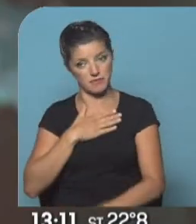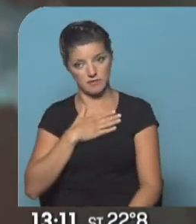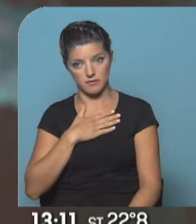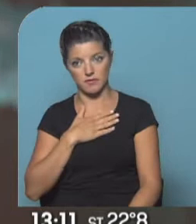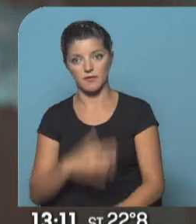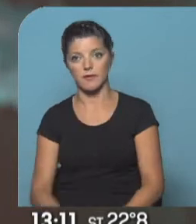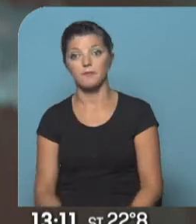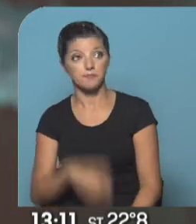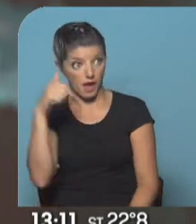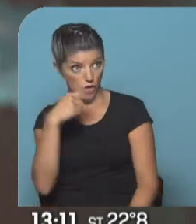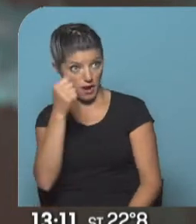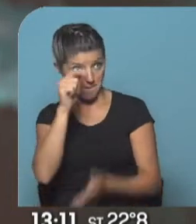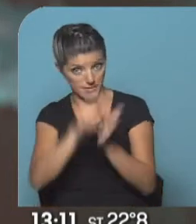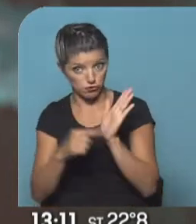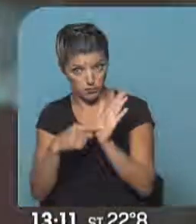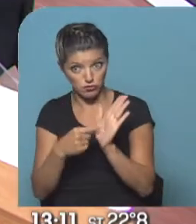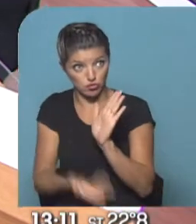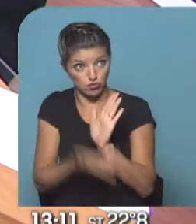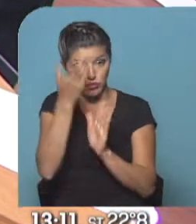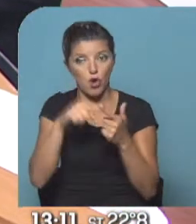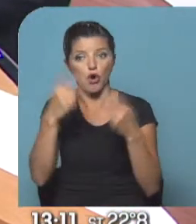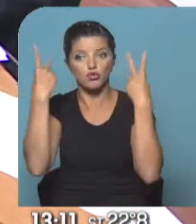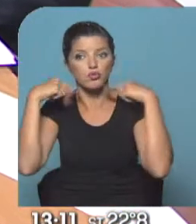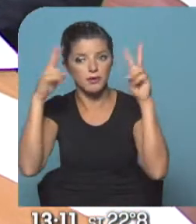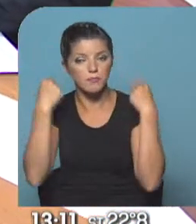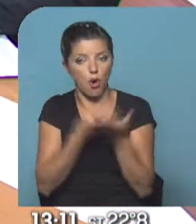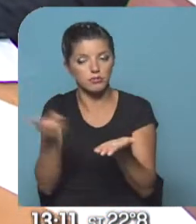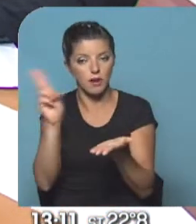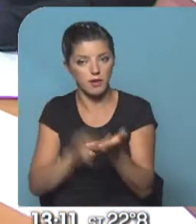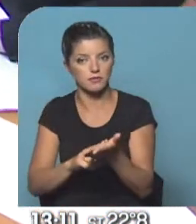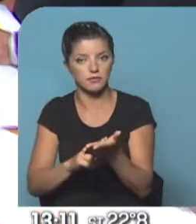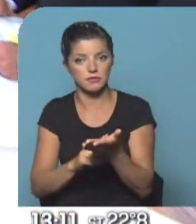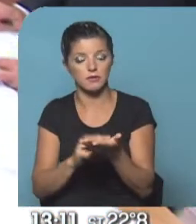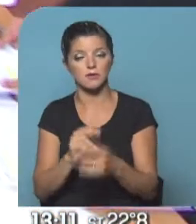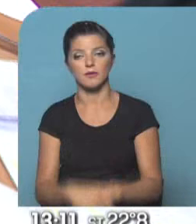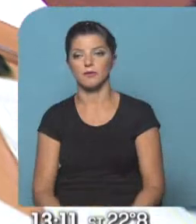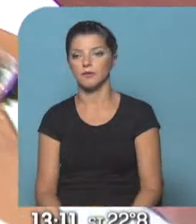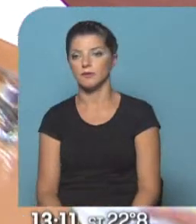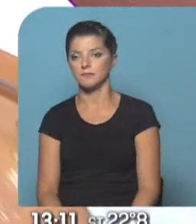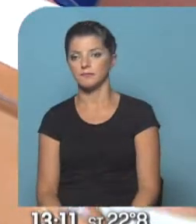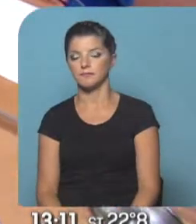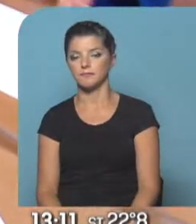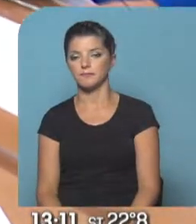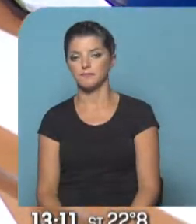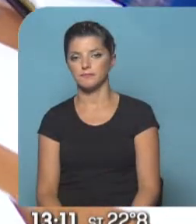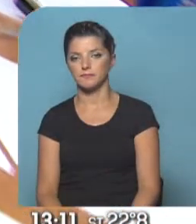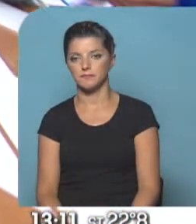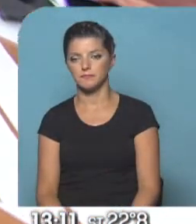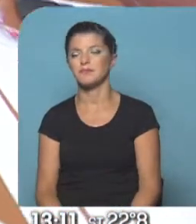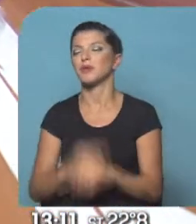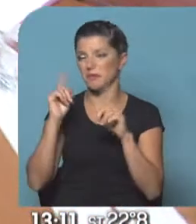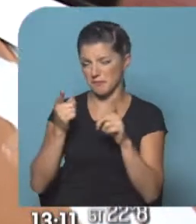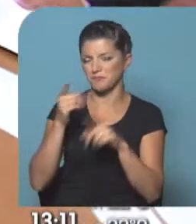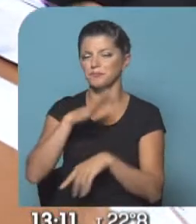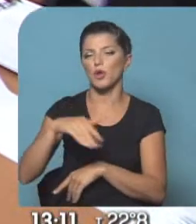enorme, ahora el presupuesto aumentó por primera vez, hay turismo nuevamente. Sí, y también ha cambiado un poco el Líbano. En